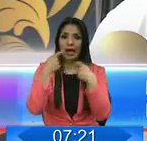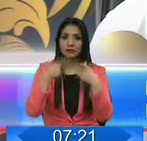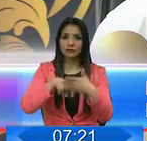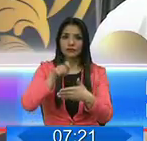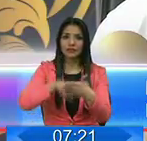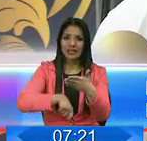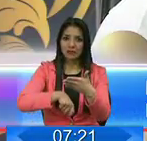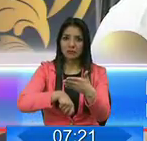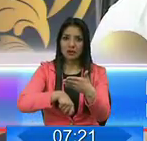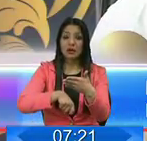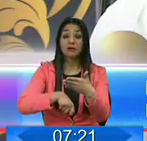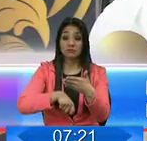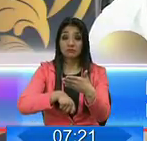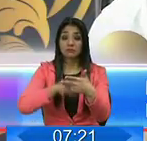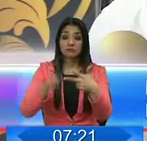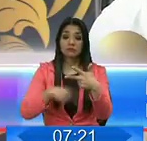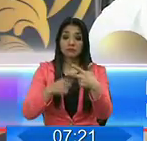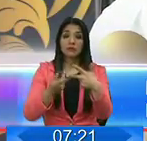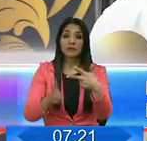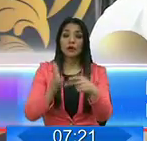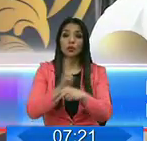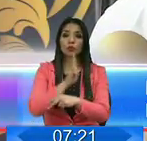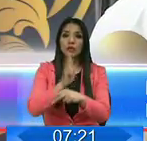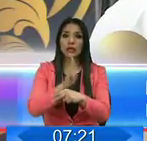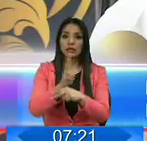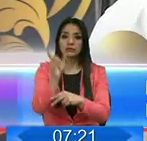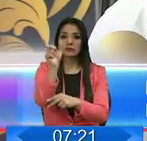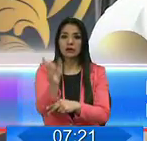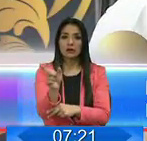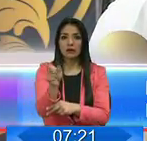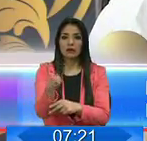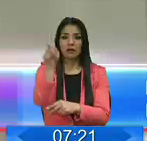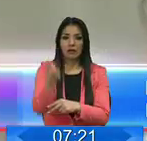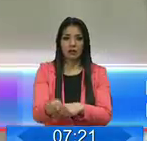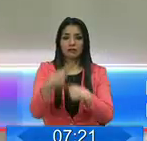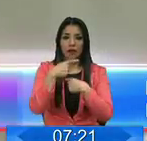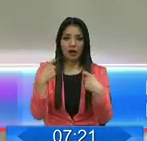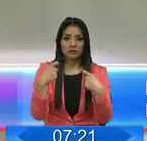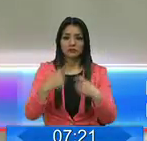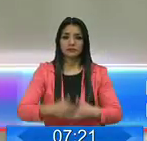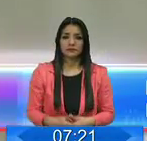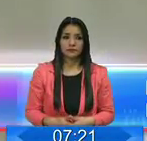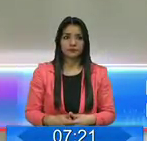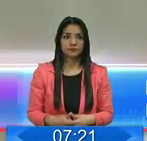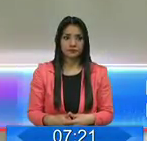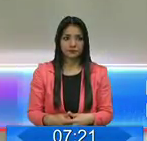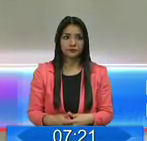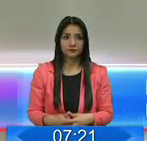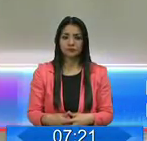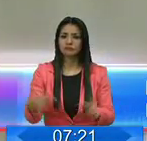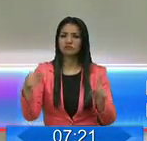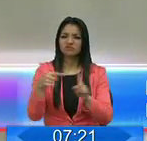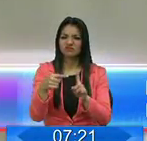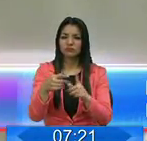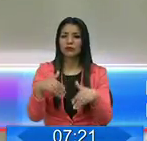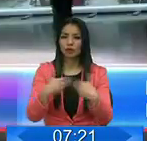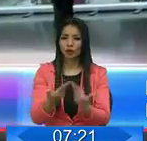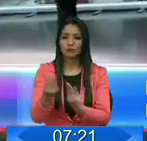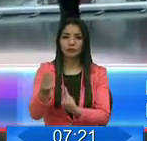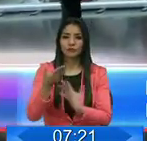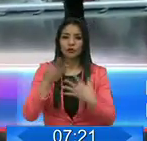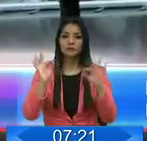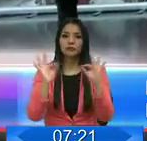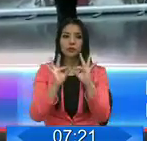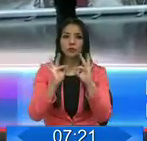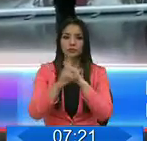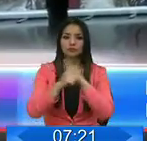rúbrica y el uso doloso de documento falso. El supuesto delito de Galarza se conoció a través de las redes sociales,